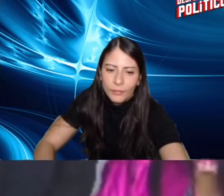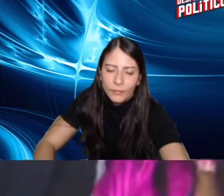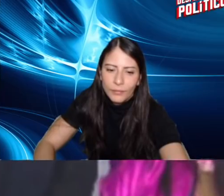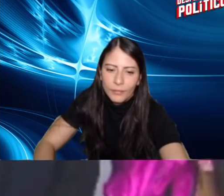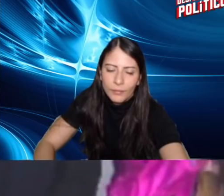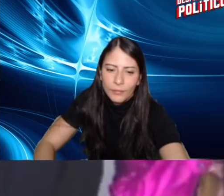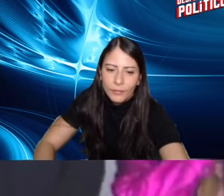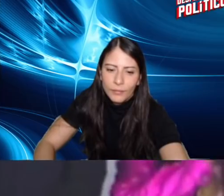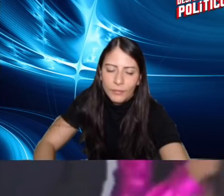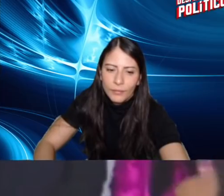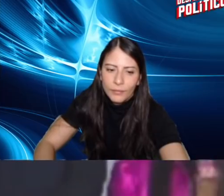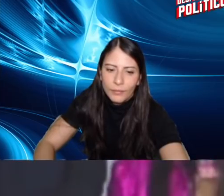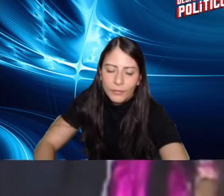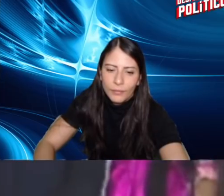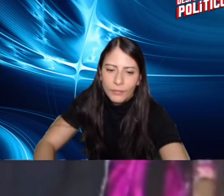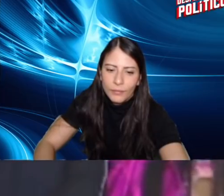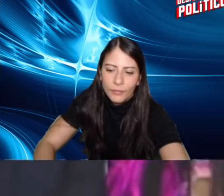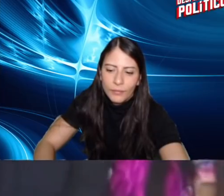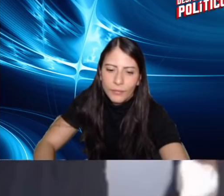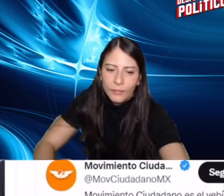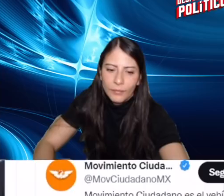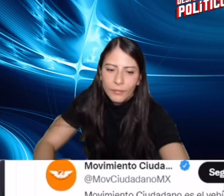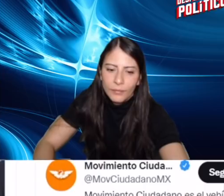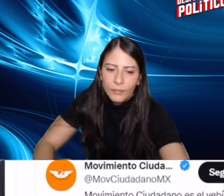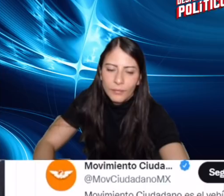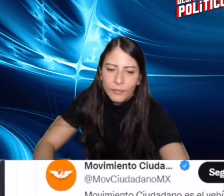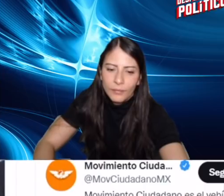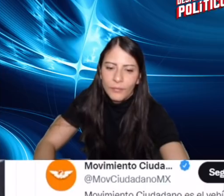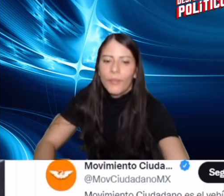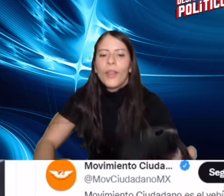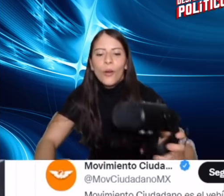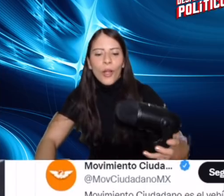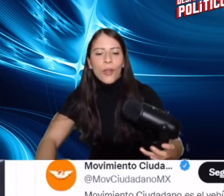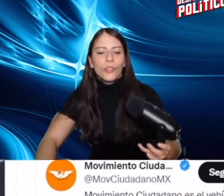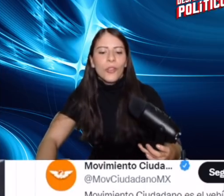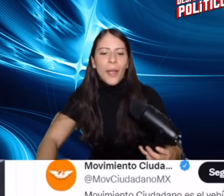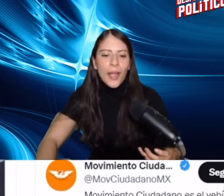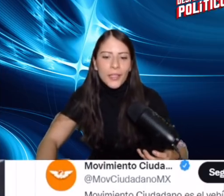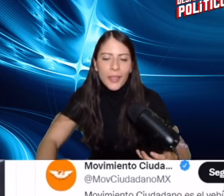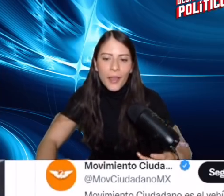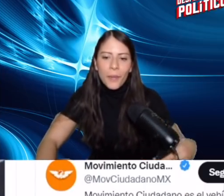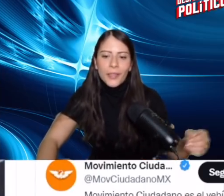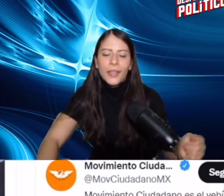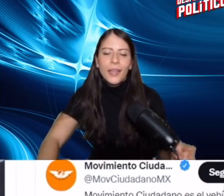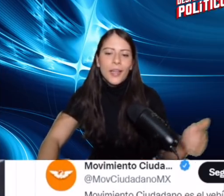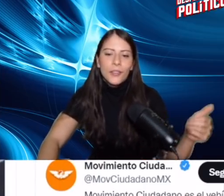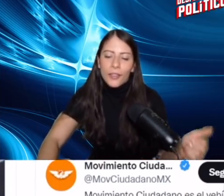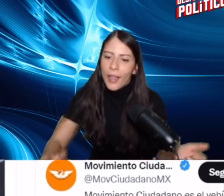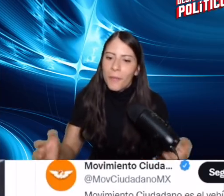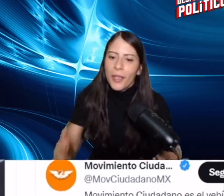no por gracia de ellos, sino por el respaldo popular que tuvo en las pasadas elecciones. Hoy los nomás y nada más